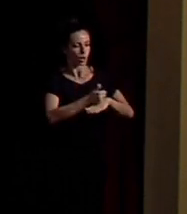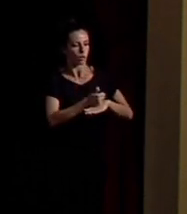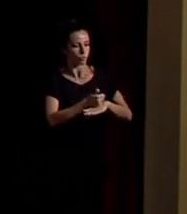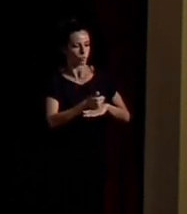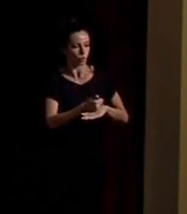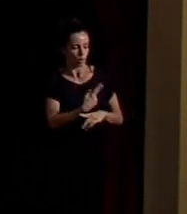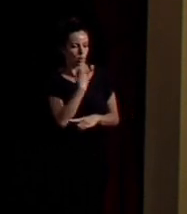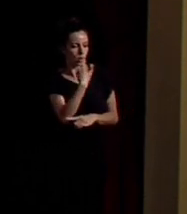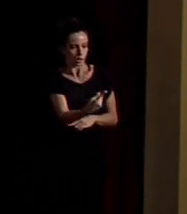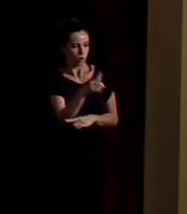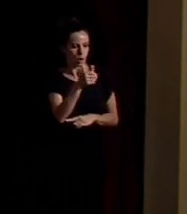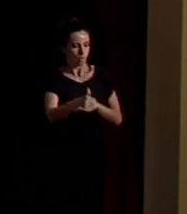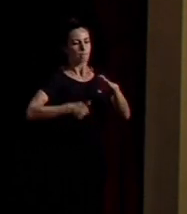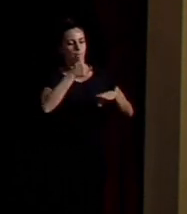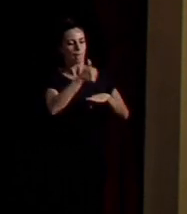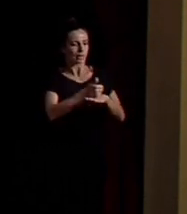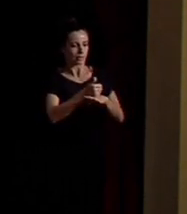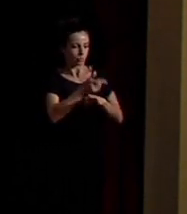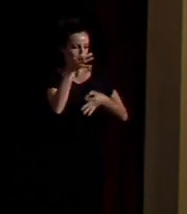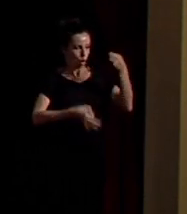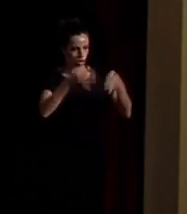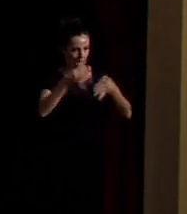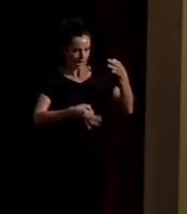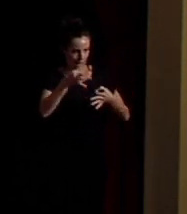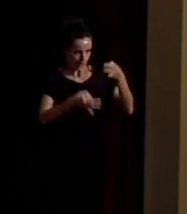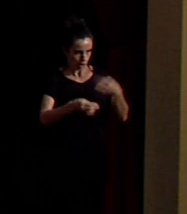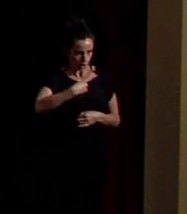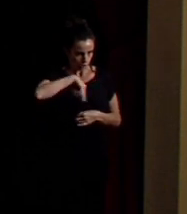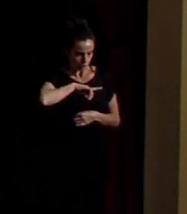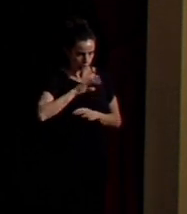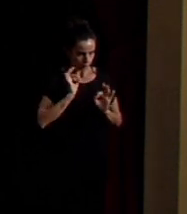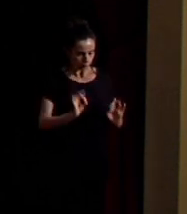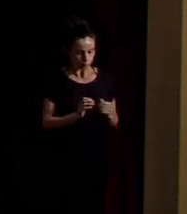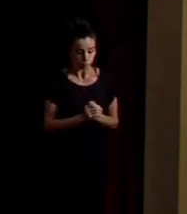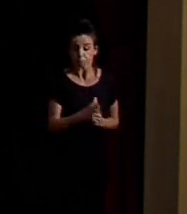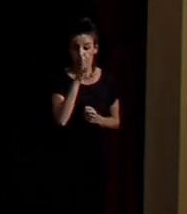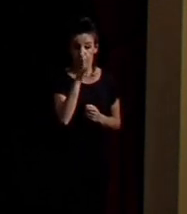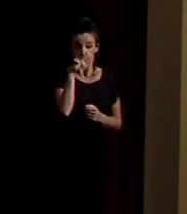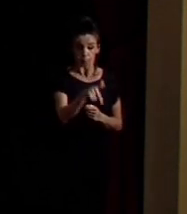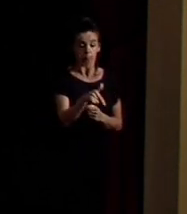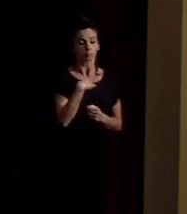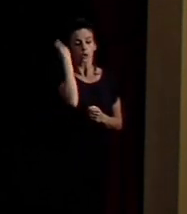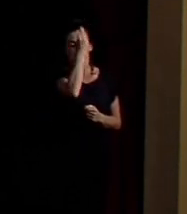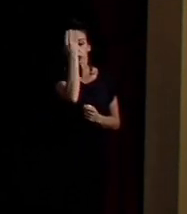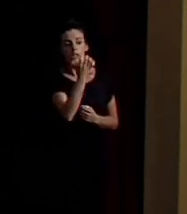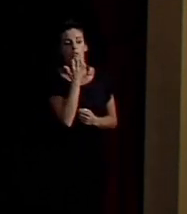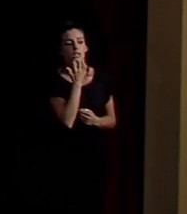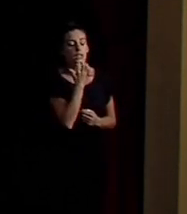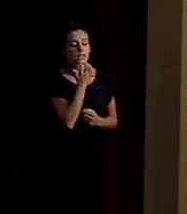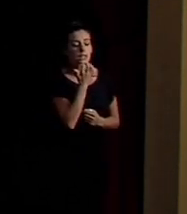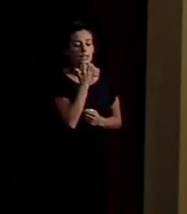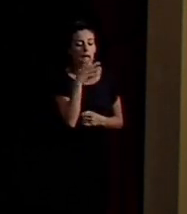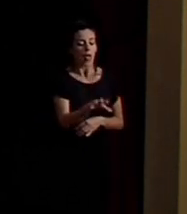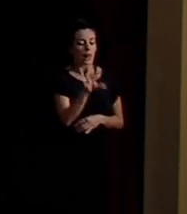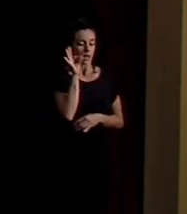el máximo órgano, ¿no?, de nuestras instancias judiciales, ¿no? Por lo tanto, yo creo que si entendemos que